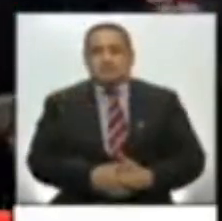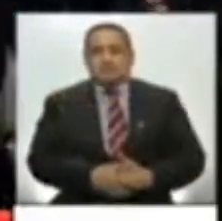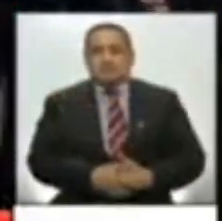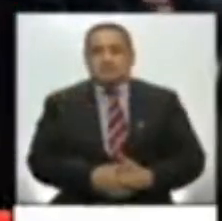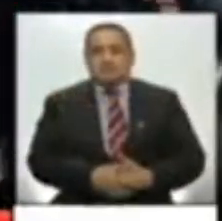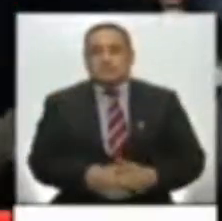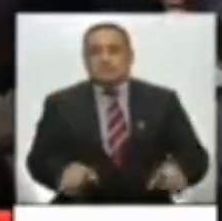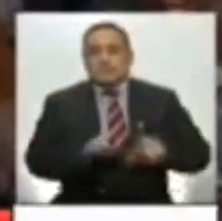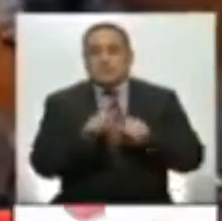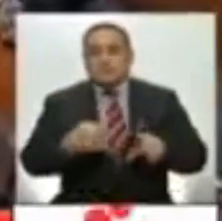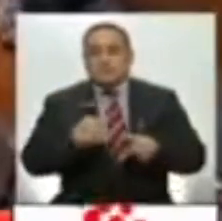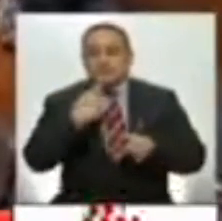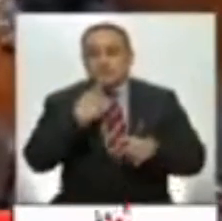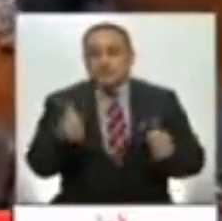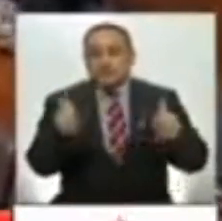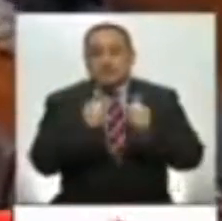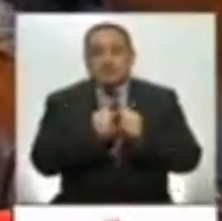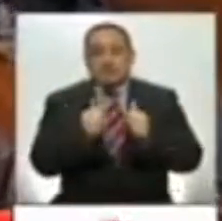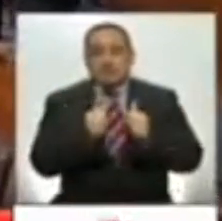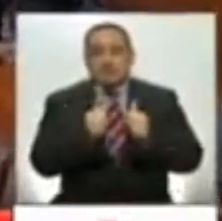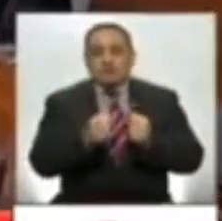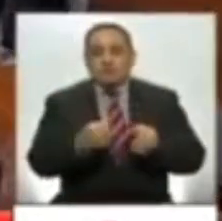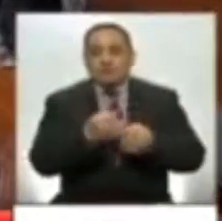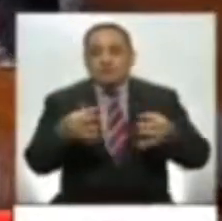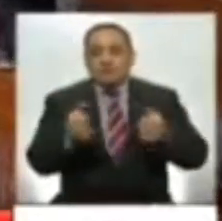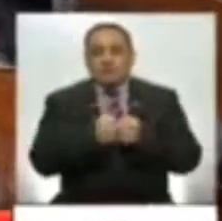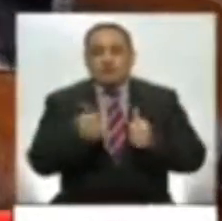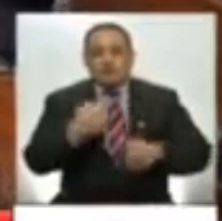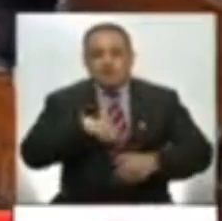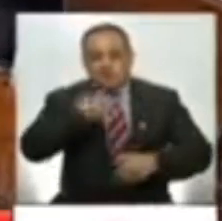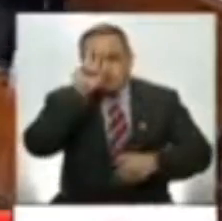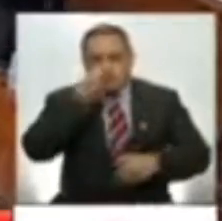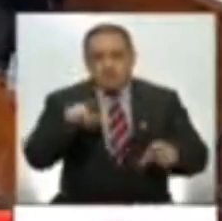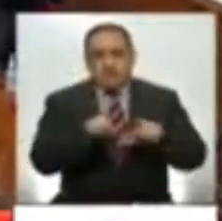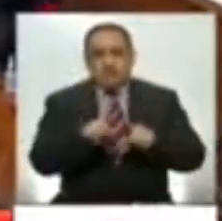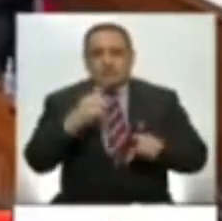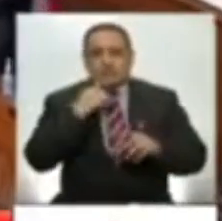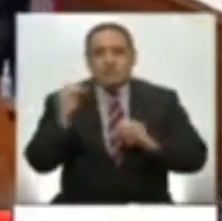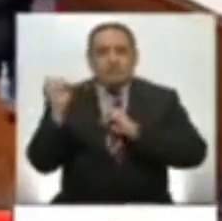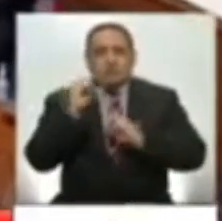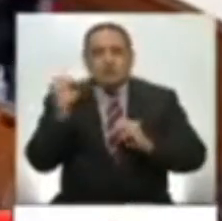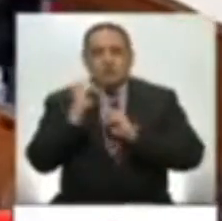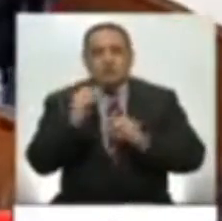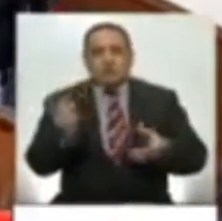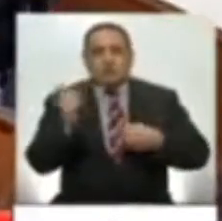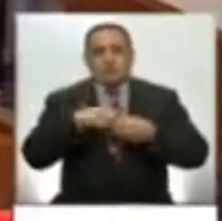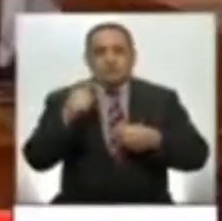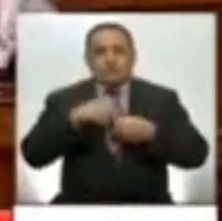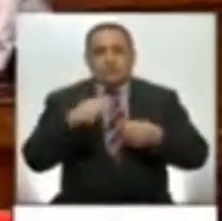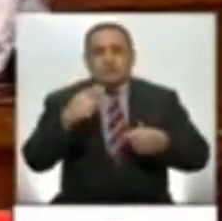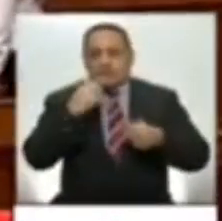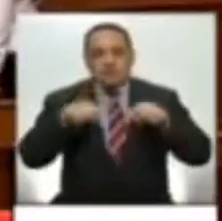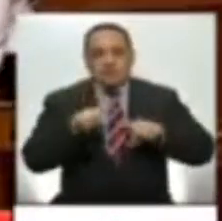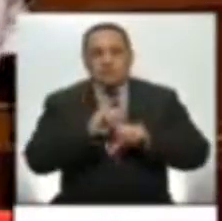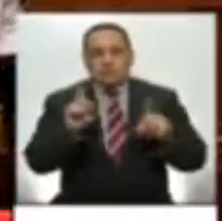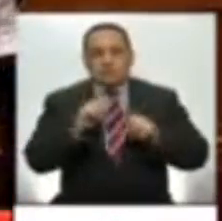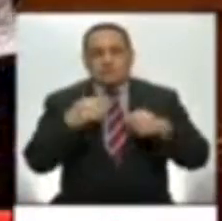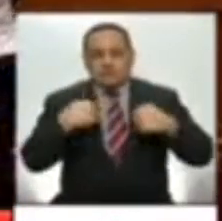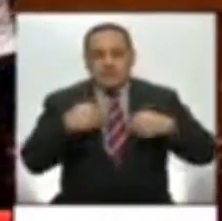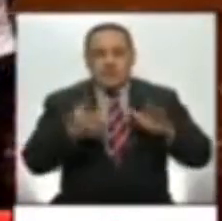y también acompañados de Juntos por el Perú y el Partido Morado, que sus integrantes ya no se encuentran, ellos